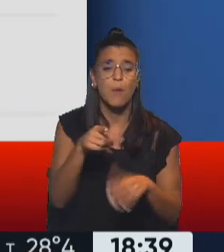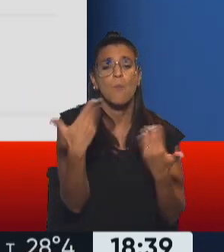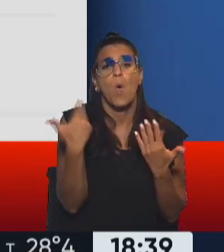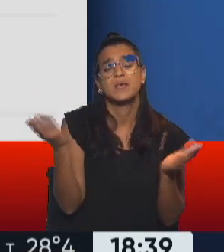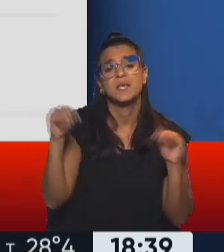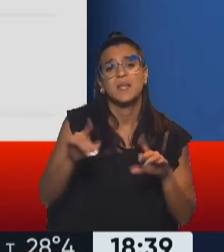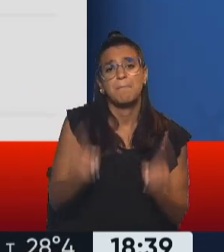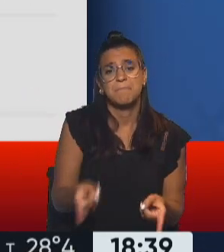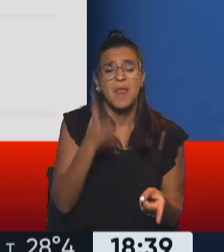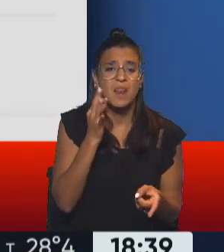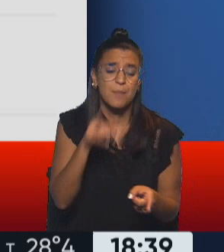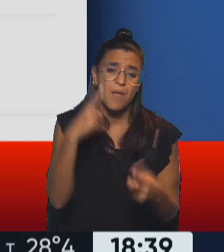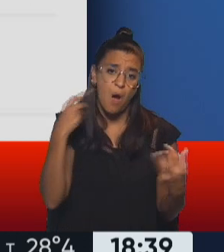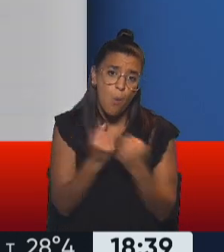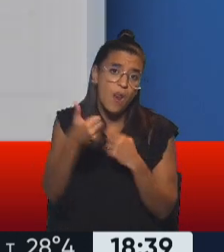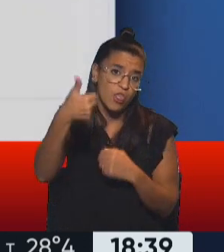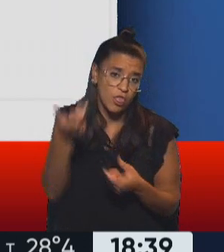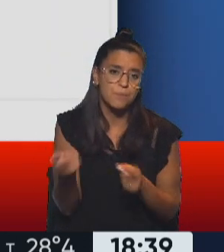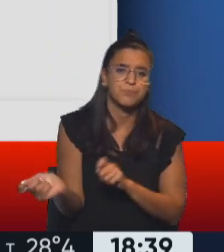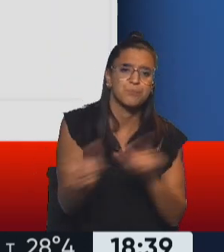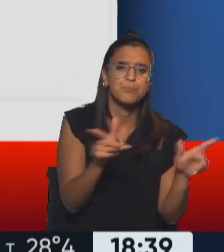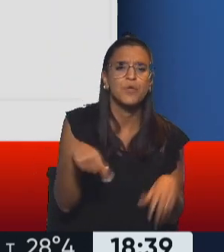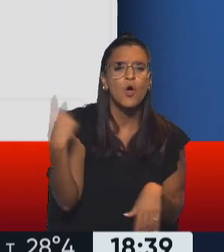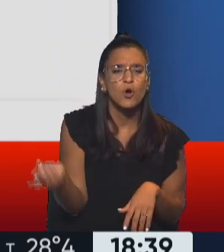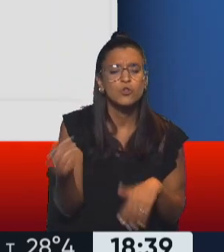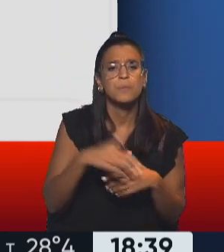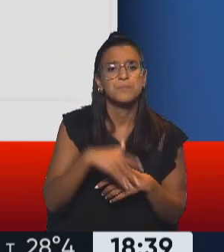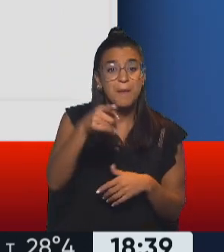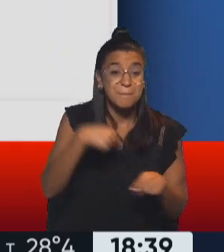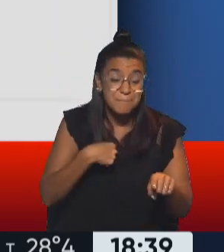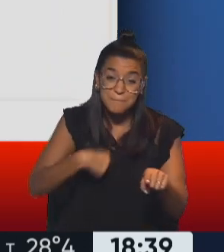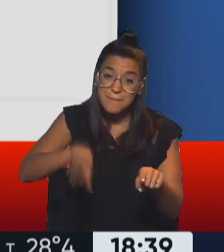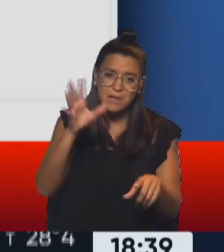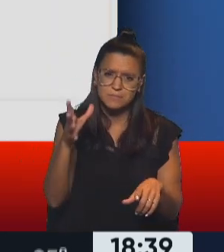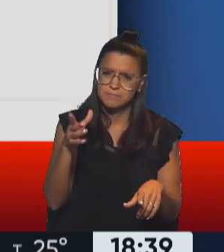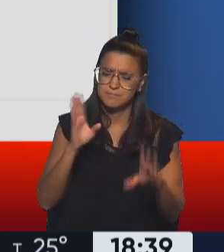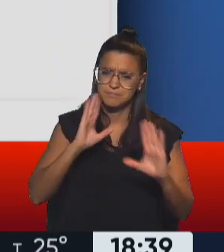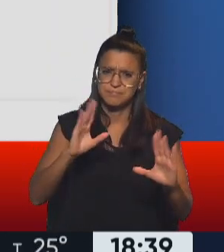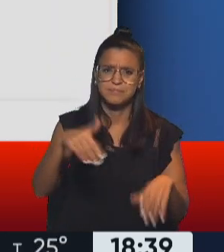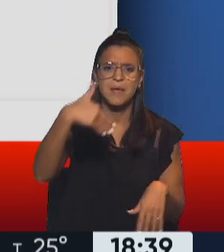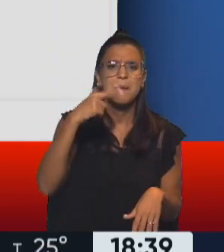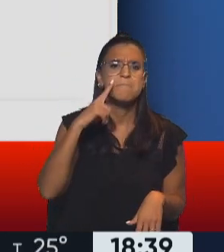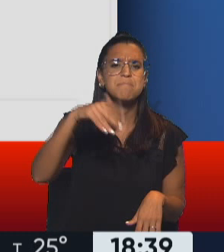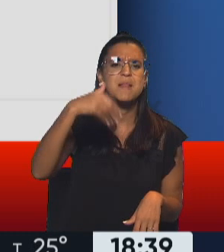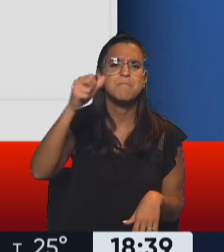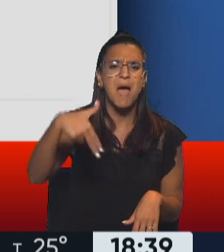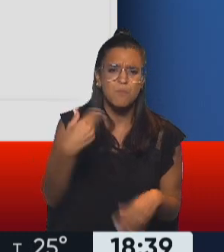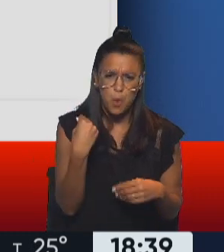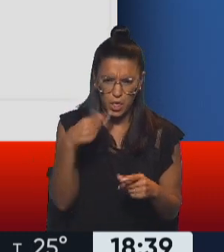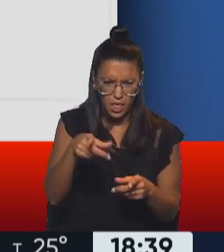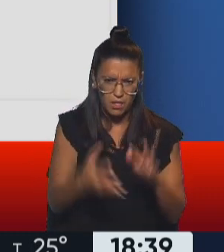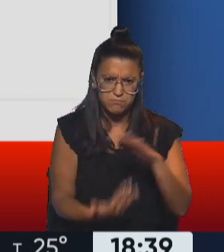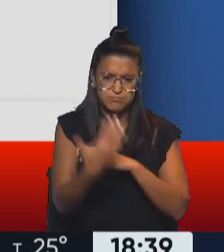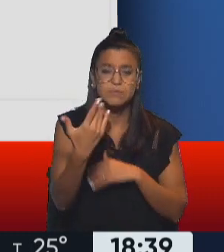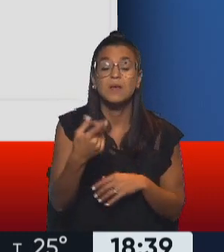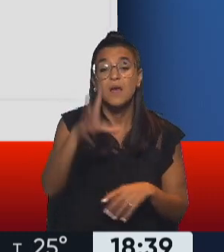sumarle una a favor del acuerdo. Sigamos pasando porque escribieron... Bueno, este para mí es el más llamativo de todo. Gerardo Milman. ¿Por qué Gerardo Milman aparece?